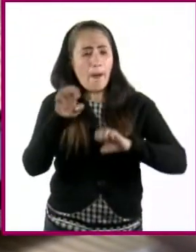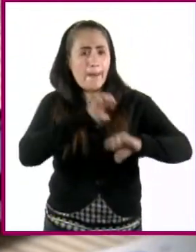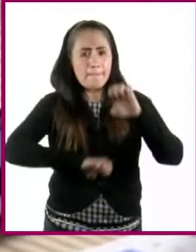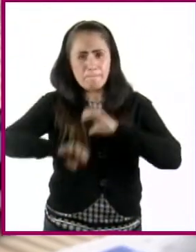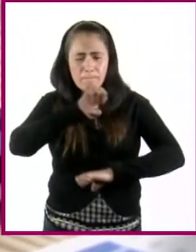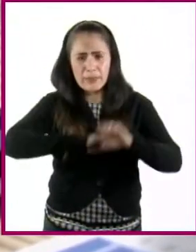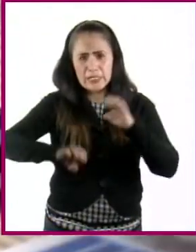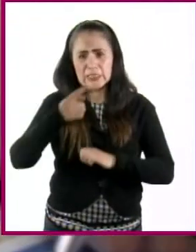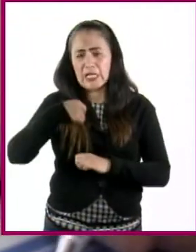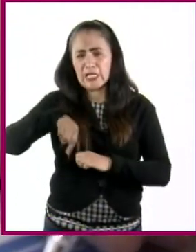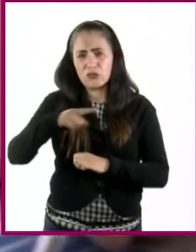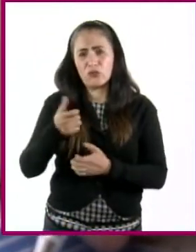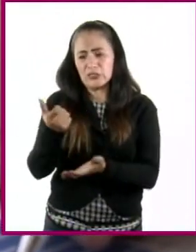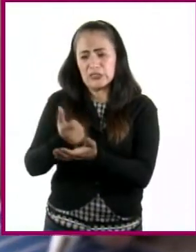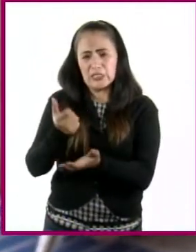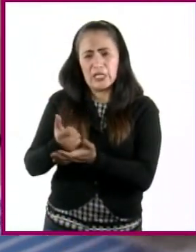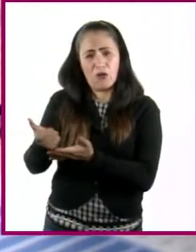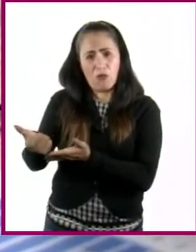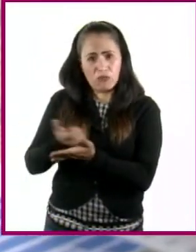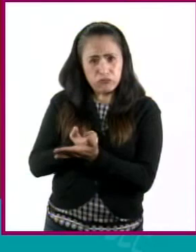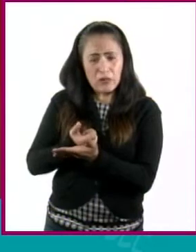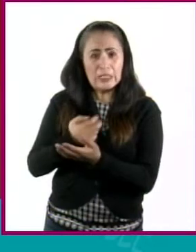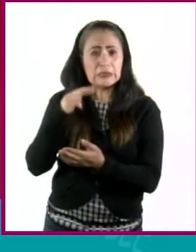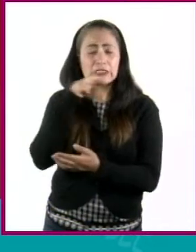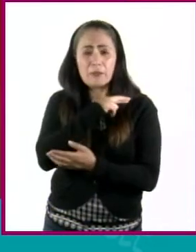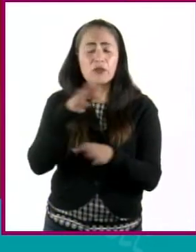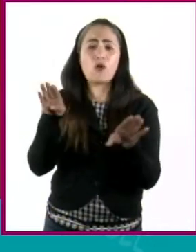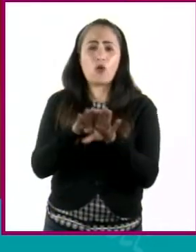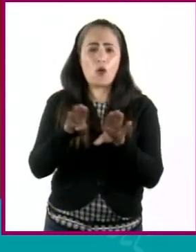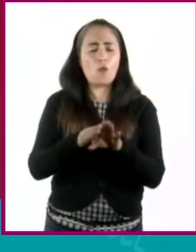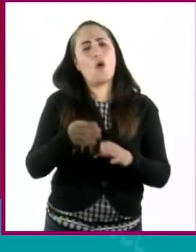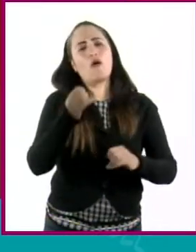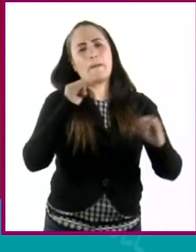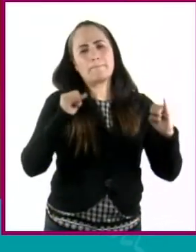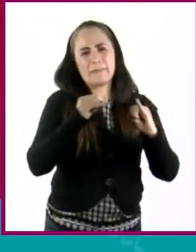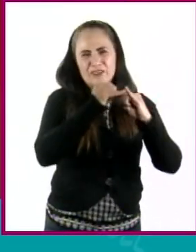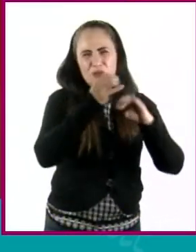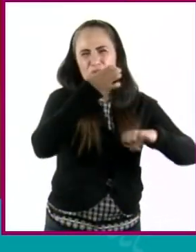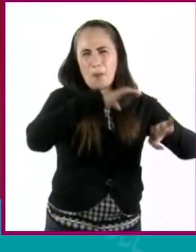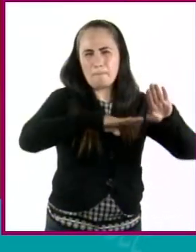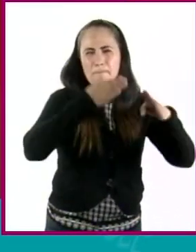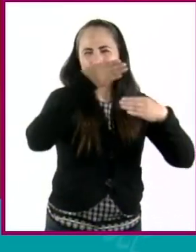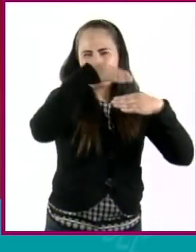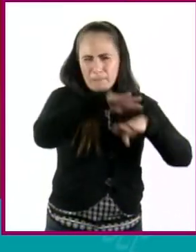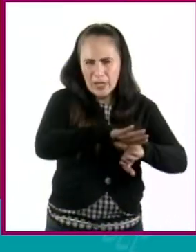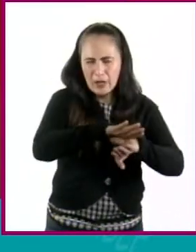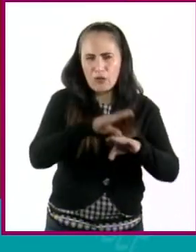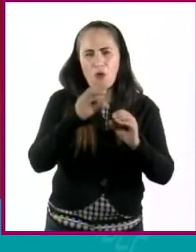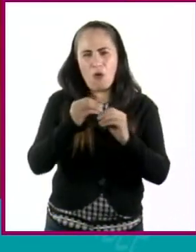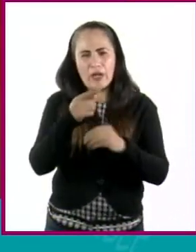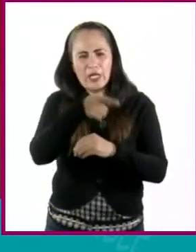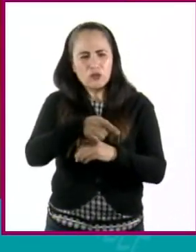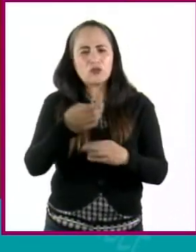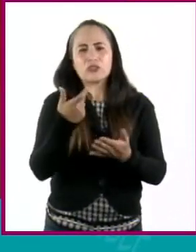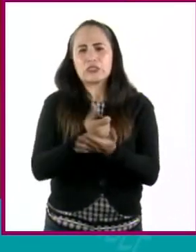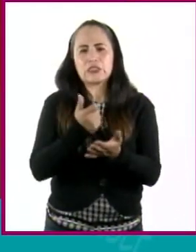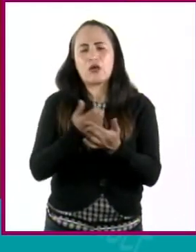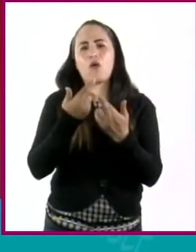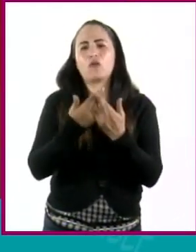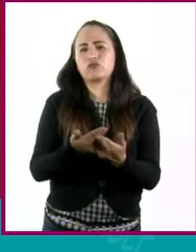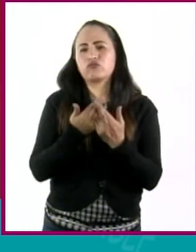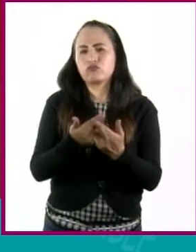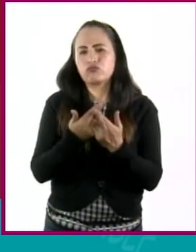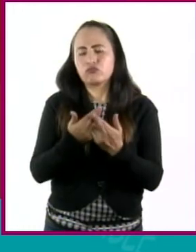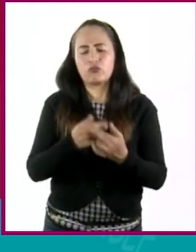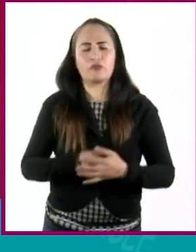de una manera inmediata lo obtengan a través de personas o empresas o instituciones que tengan excedente de dinero. Ahora, en el contexto